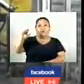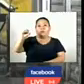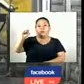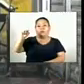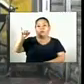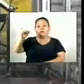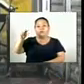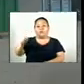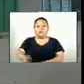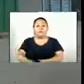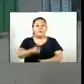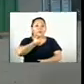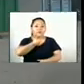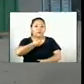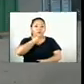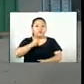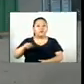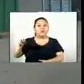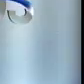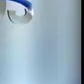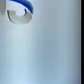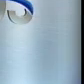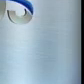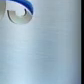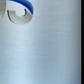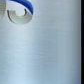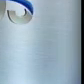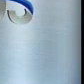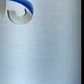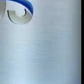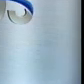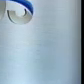jiménez para noticieros tvm sin dimensión